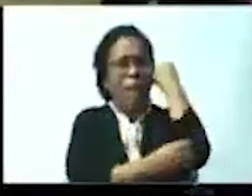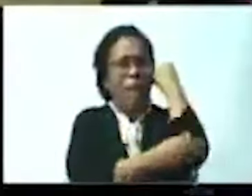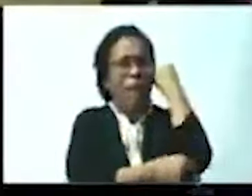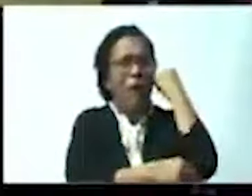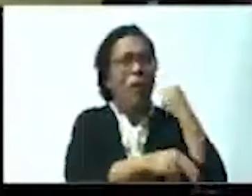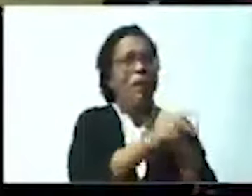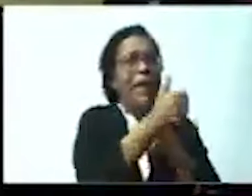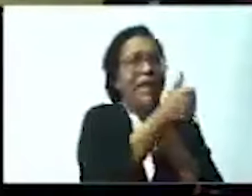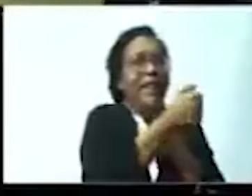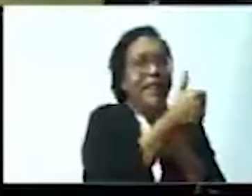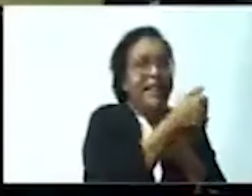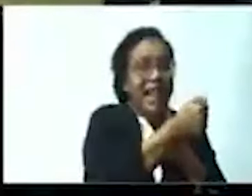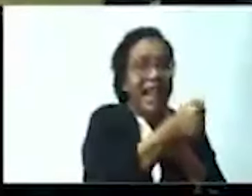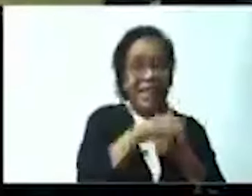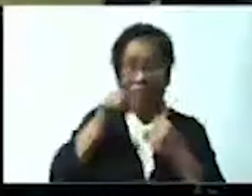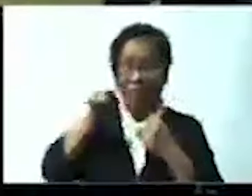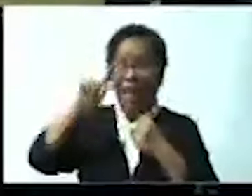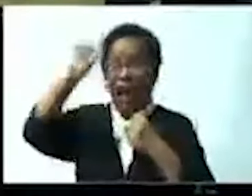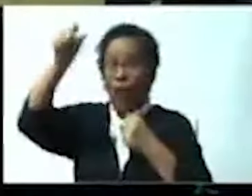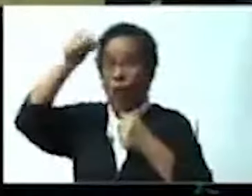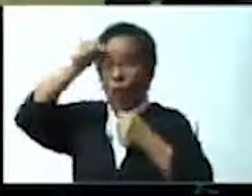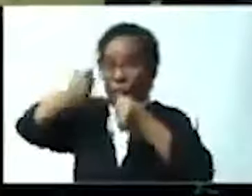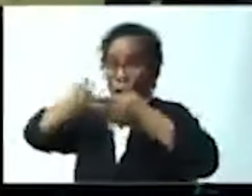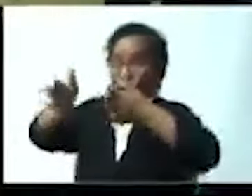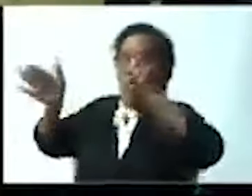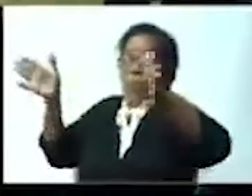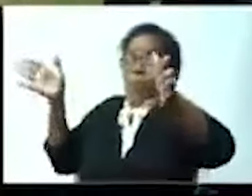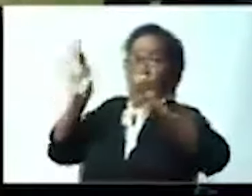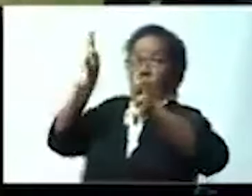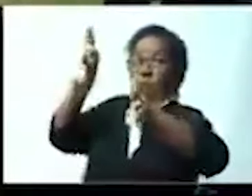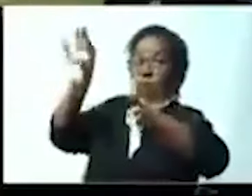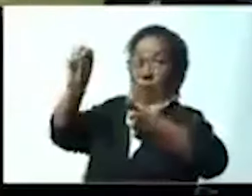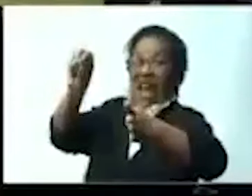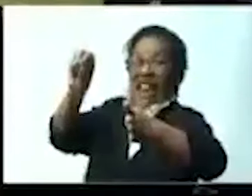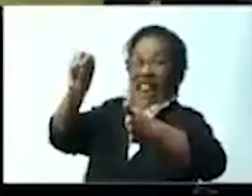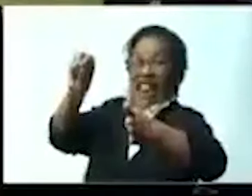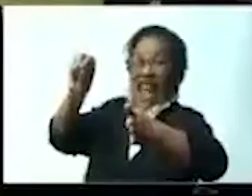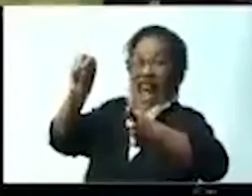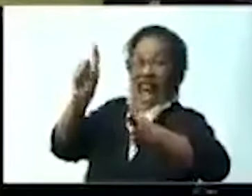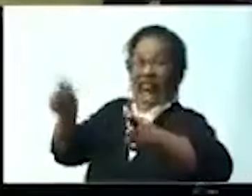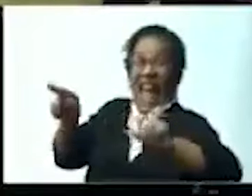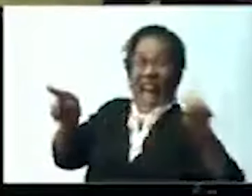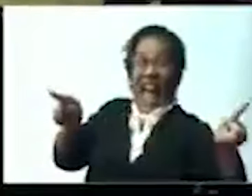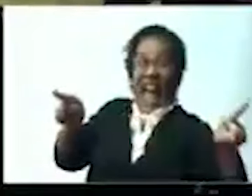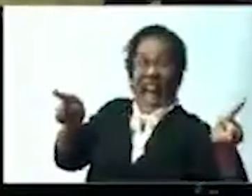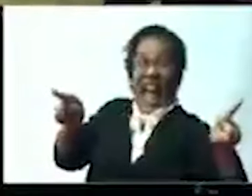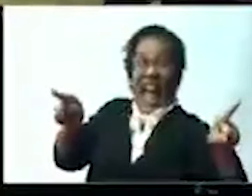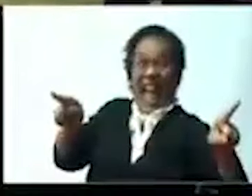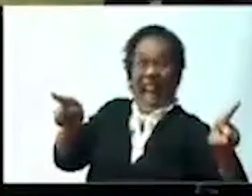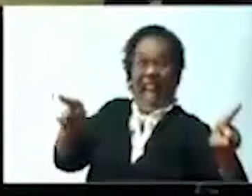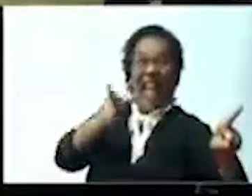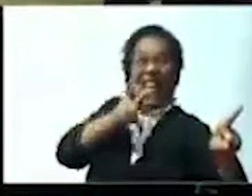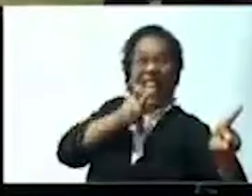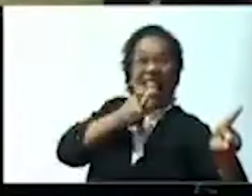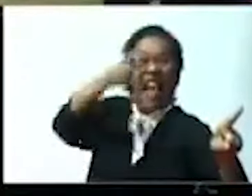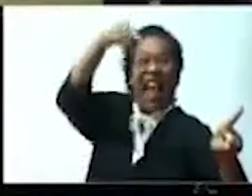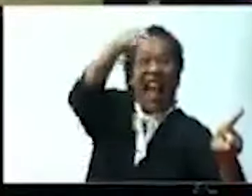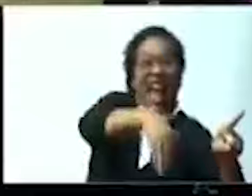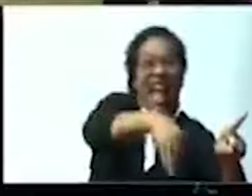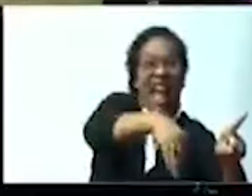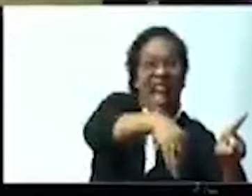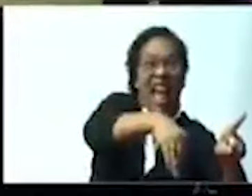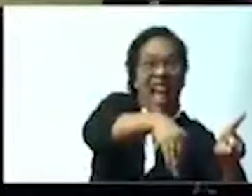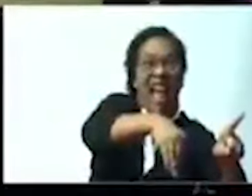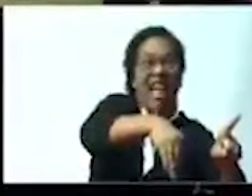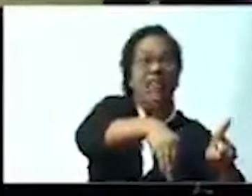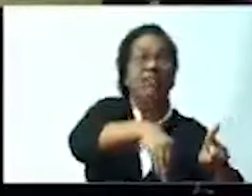que le corresponde a 9 mandatarios para usarlo en la reelección y después decir que este es el mejor contrato del mundo. Esta empresa se llama